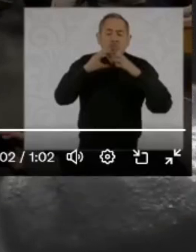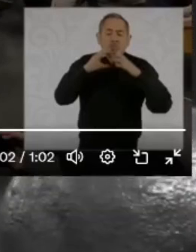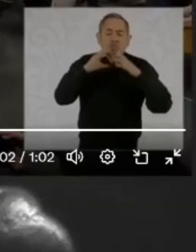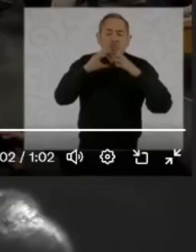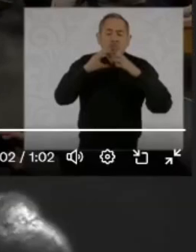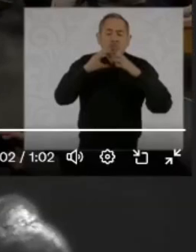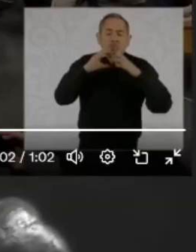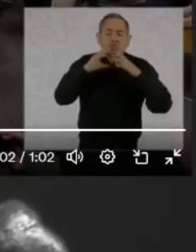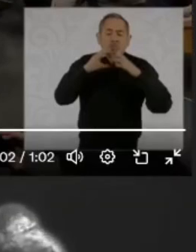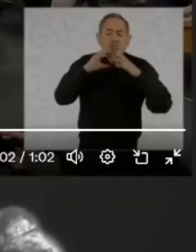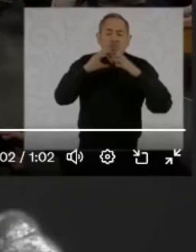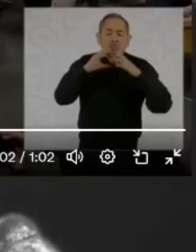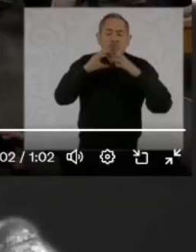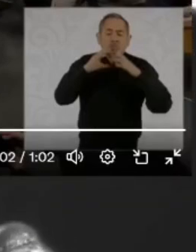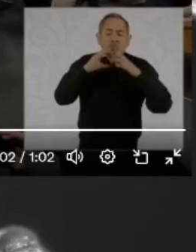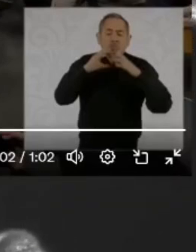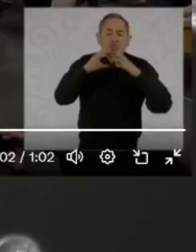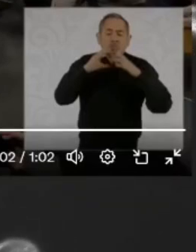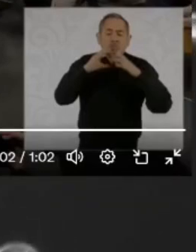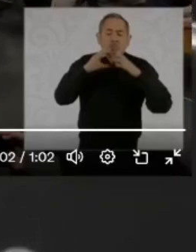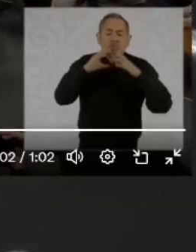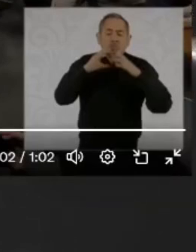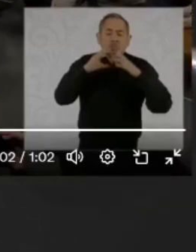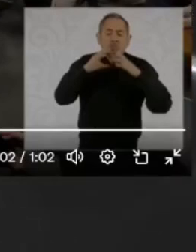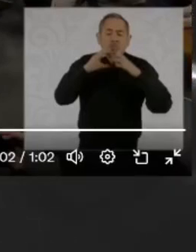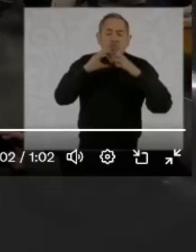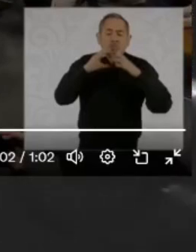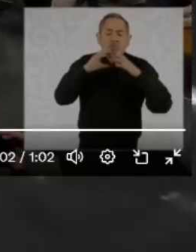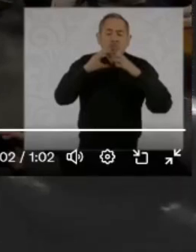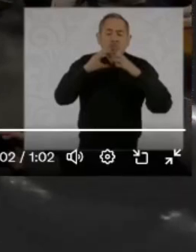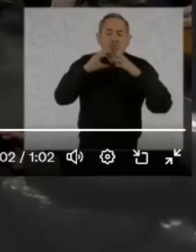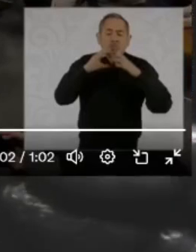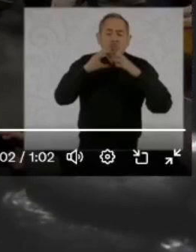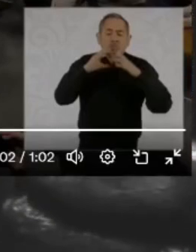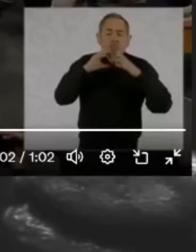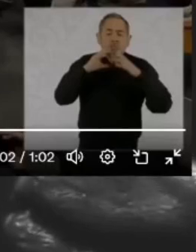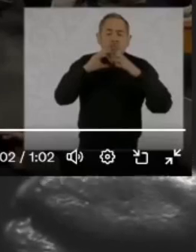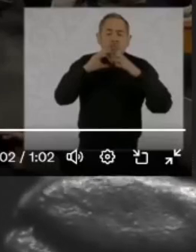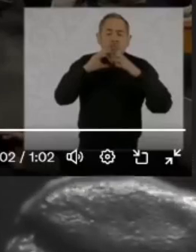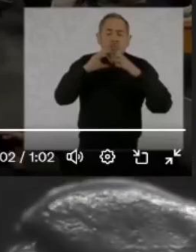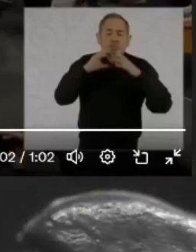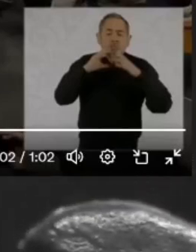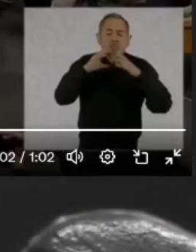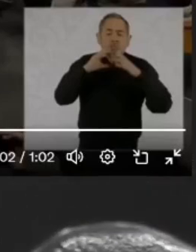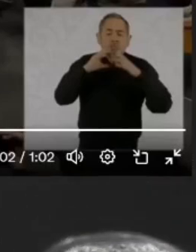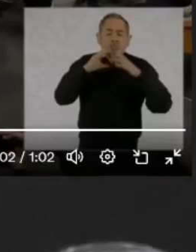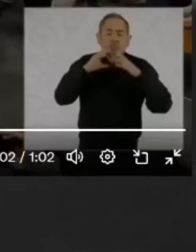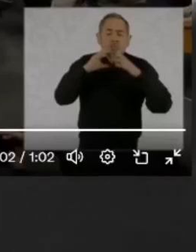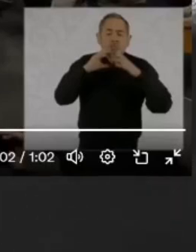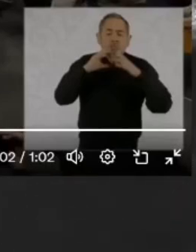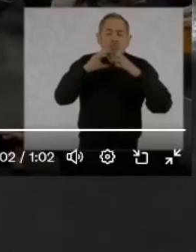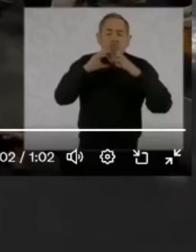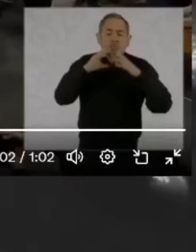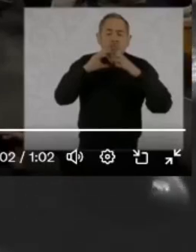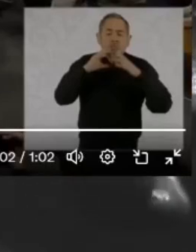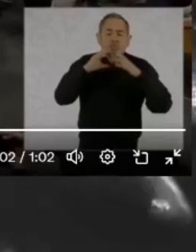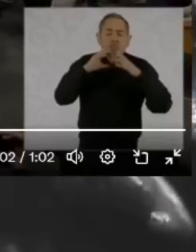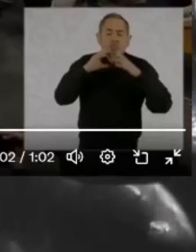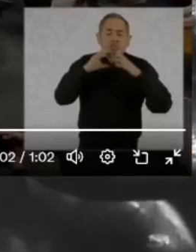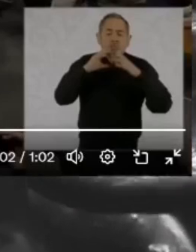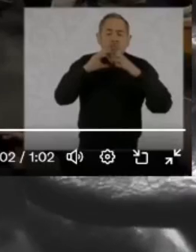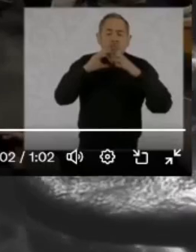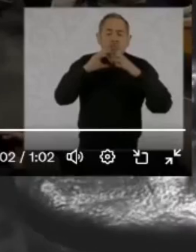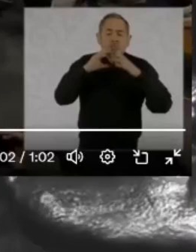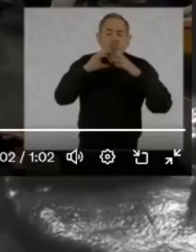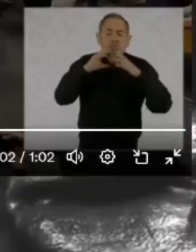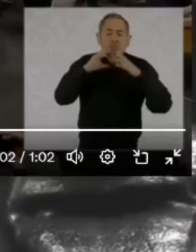nana. Entonces inclusive estuvieron al pendiente. Cuando la señora murió pagaron el sepelio, estuvieron al pendiente de que si es más, la señora